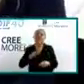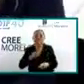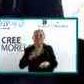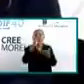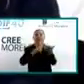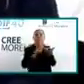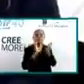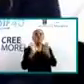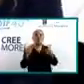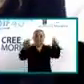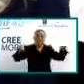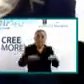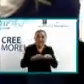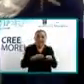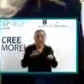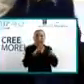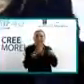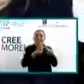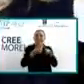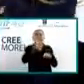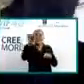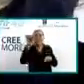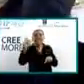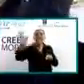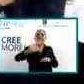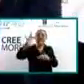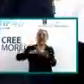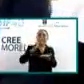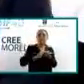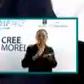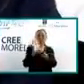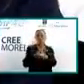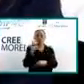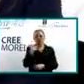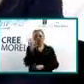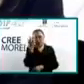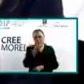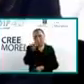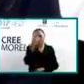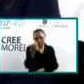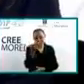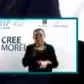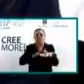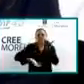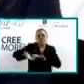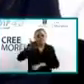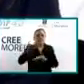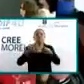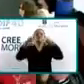Latina. Y así, quiero decirle que compartió Elena una historia con muchas